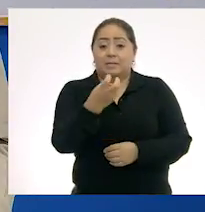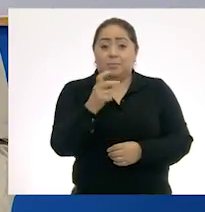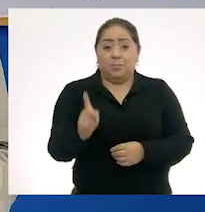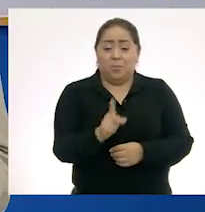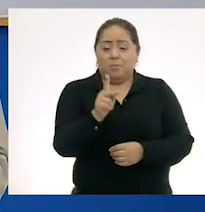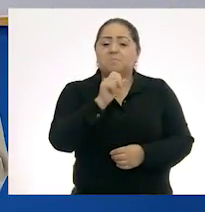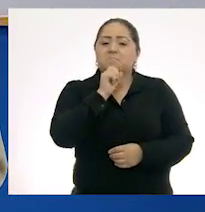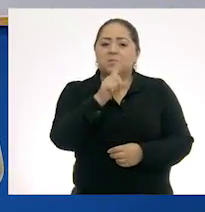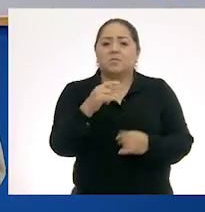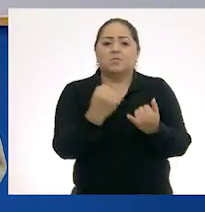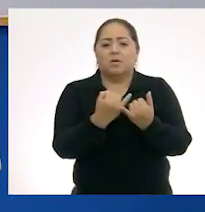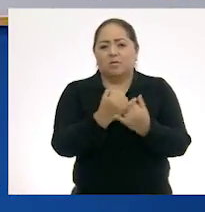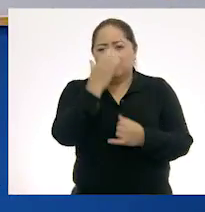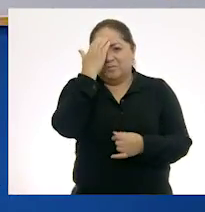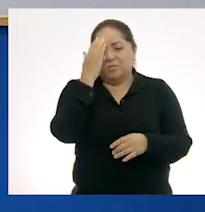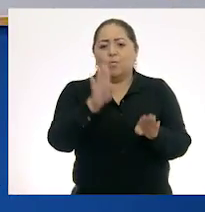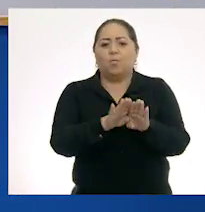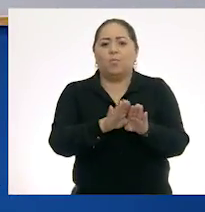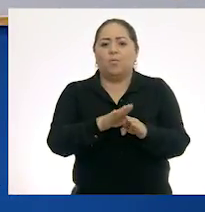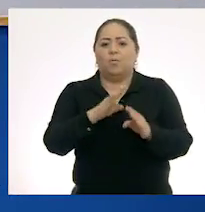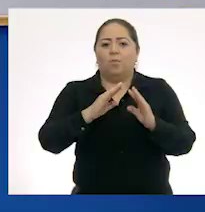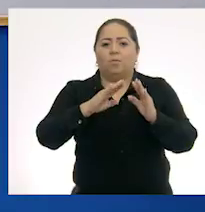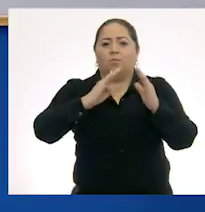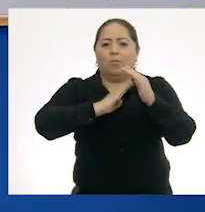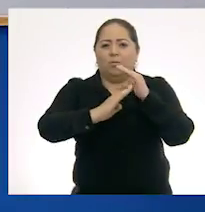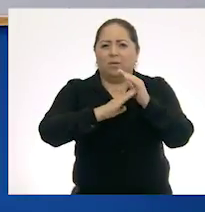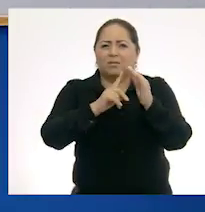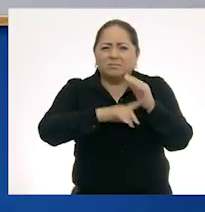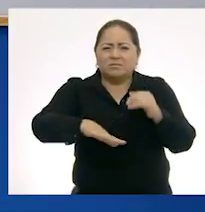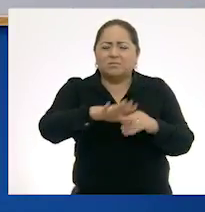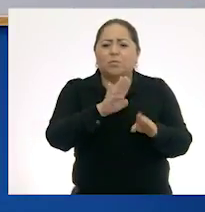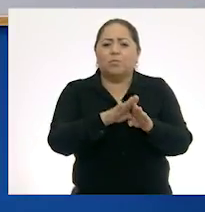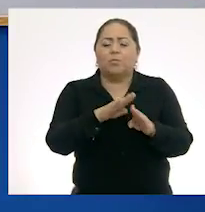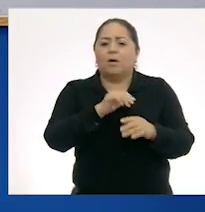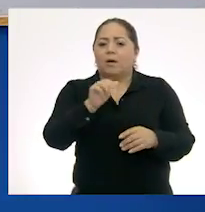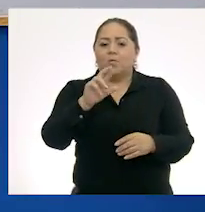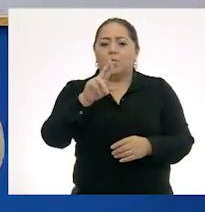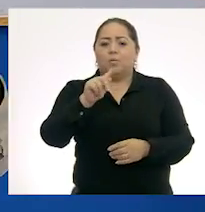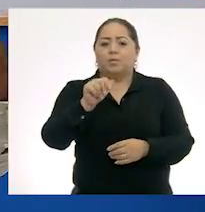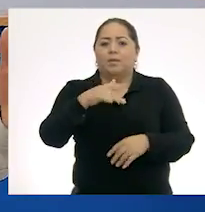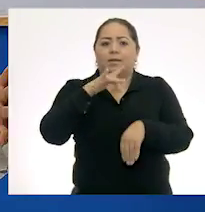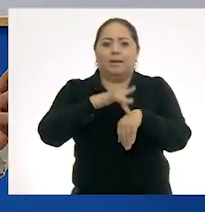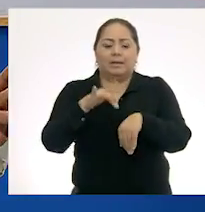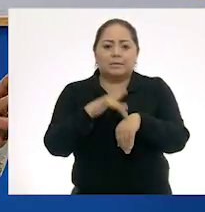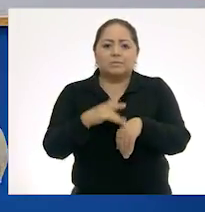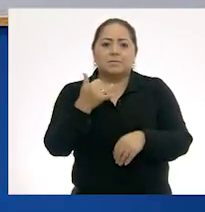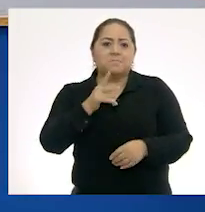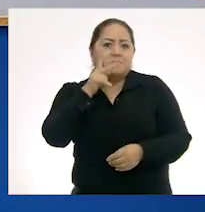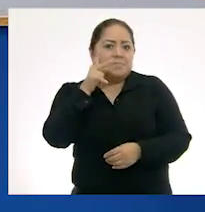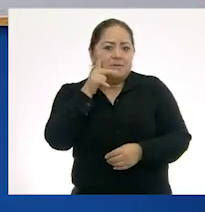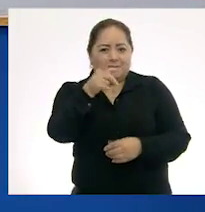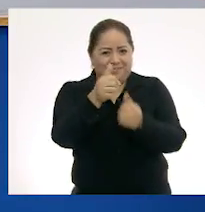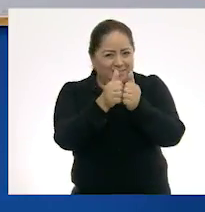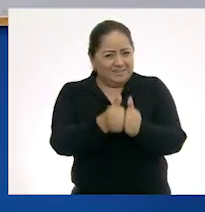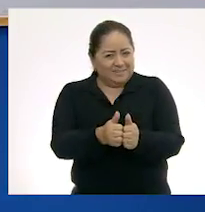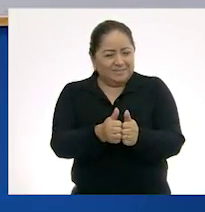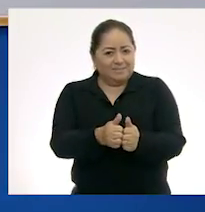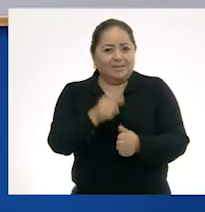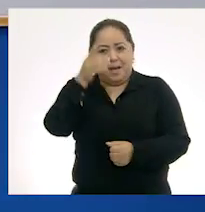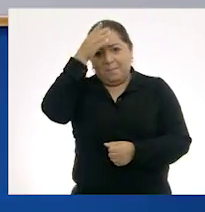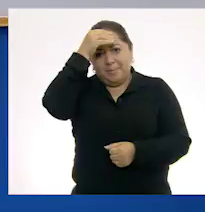pueblo también es conocido por las bodegas vinícolas, que forman parte de la ruta del queso y el vino. Quédense